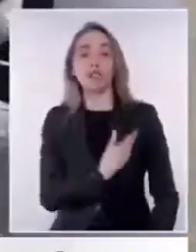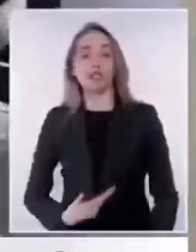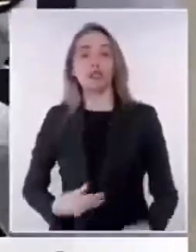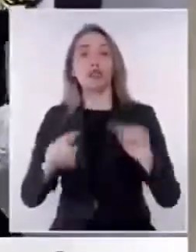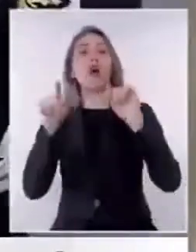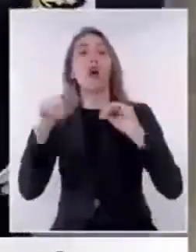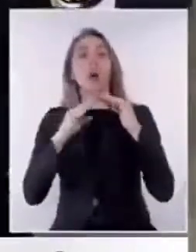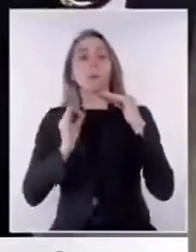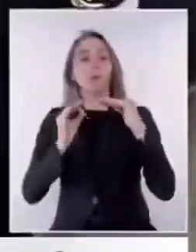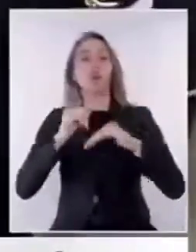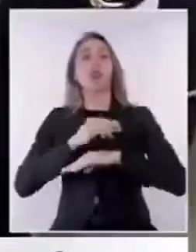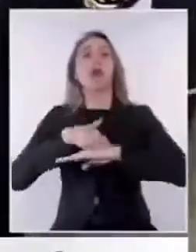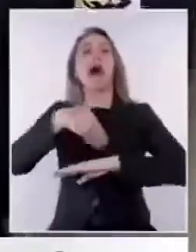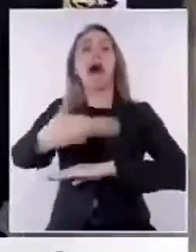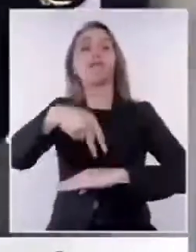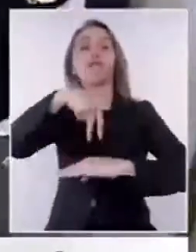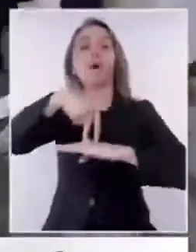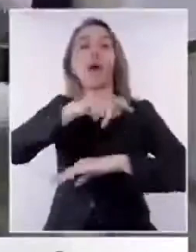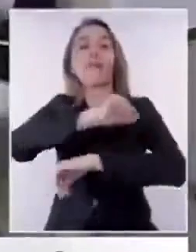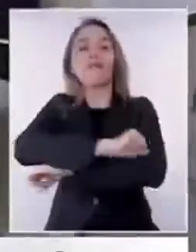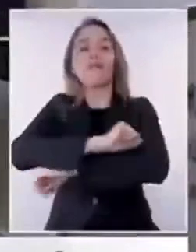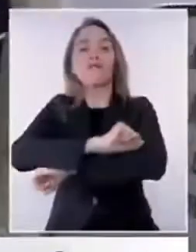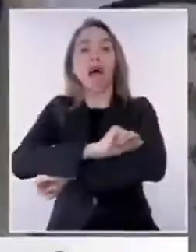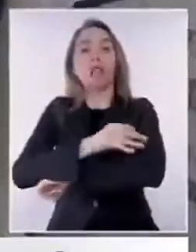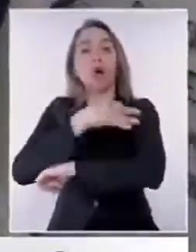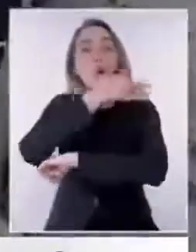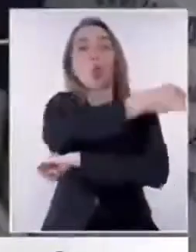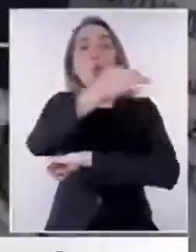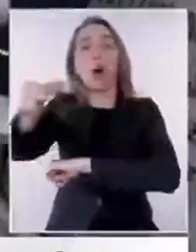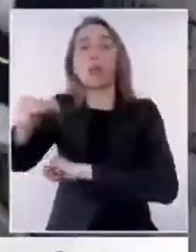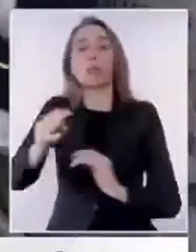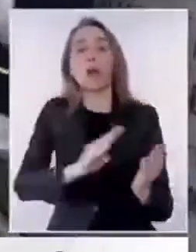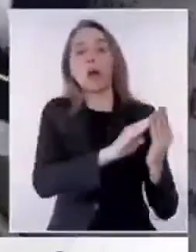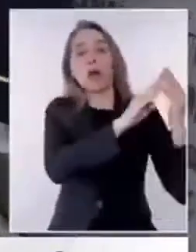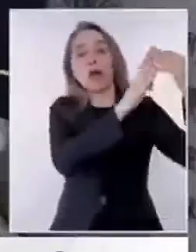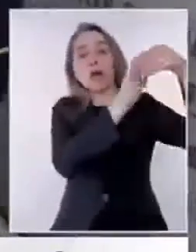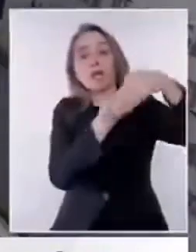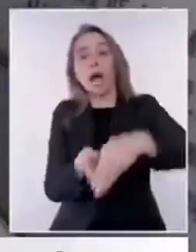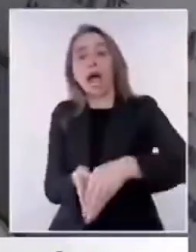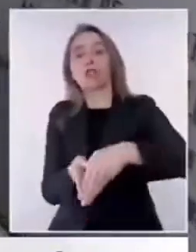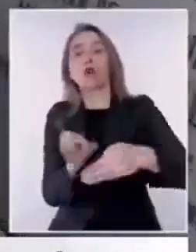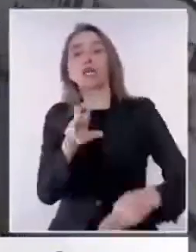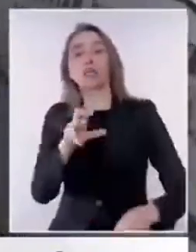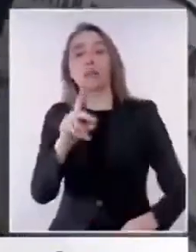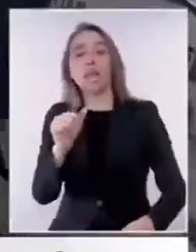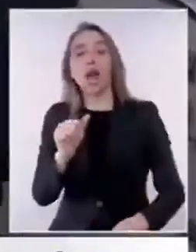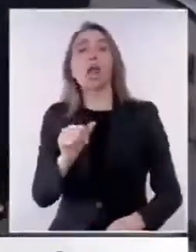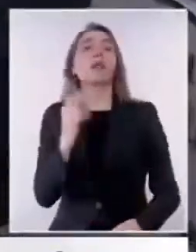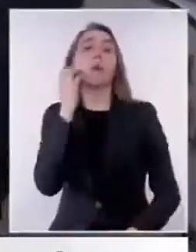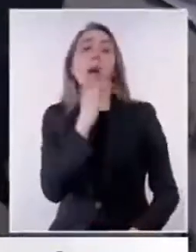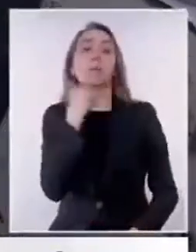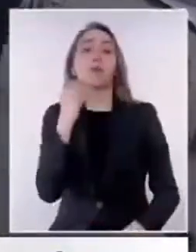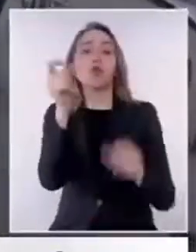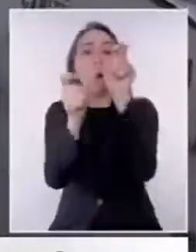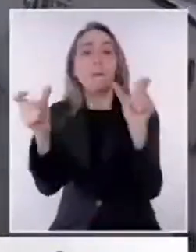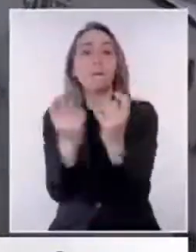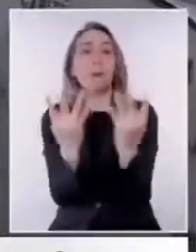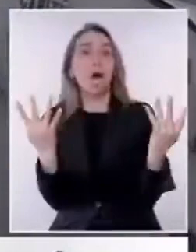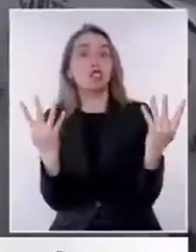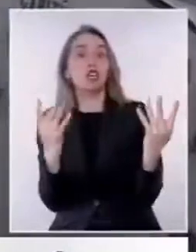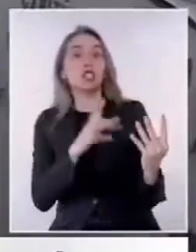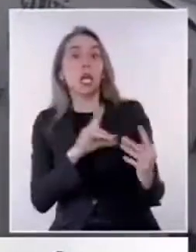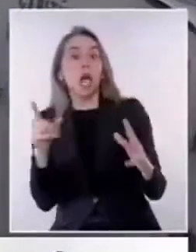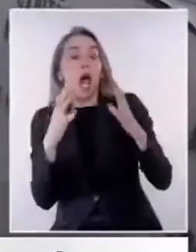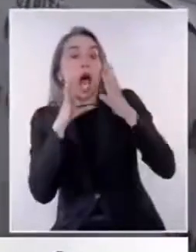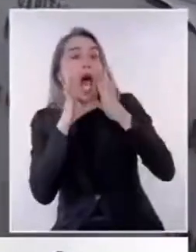balcón a dar cuenta del hundimiento de la Esmeralda y el fallecimiento de Arturo Prat ante el pueblo de Santiago. Y se genera un